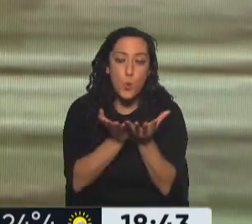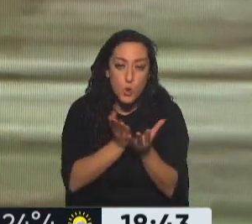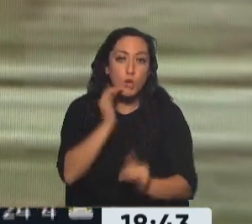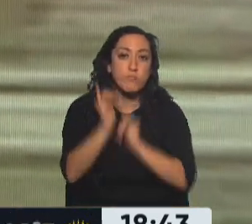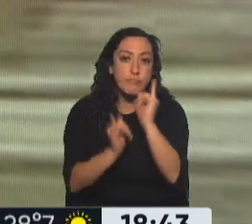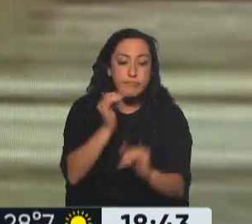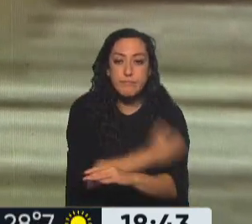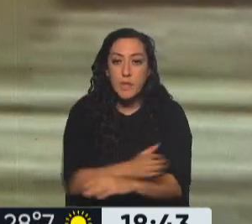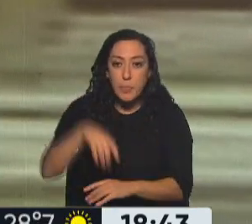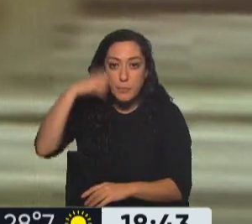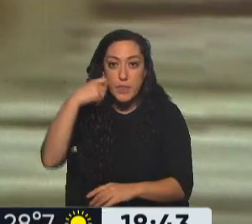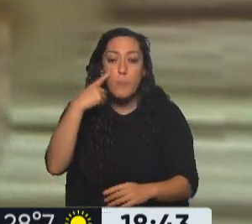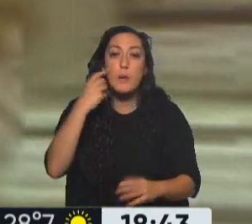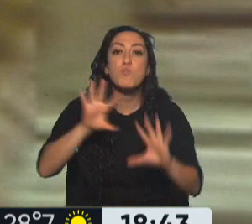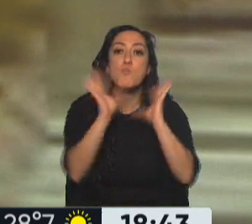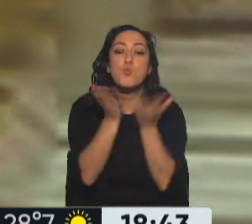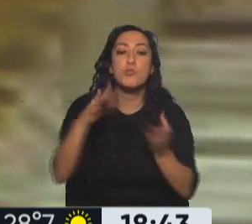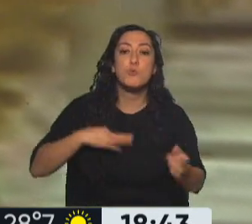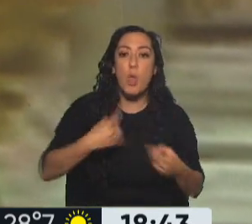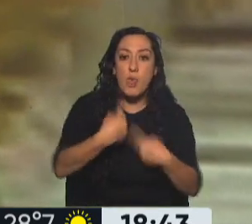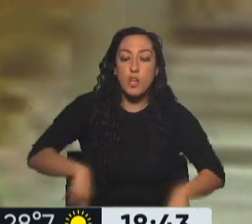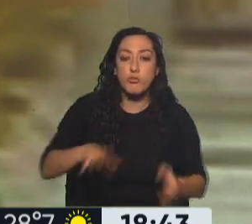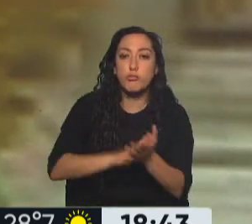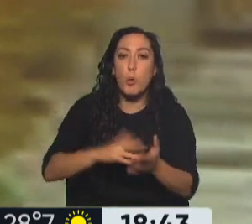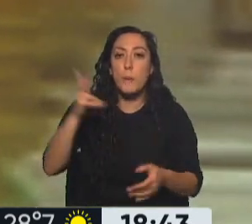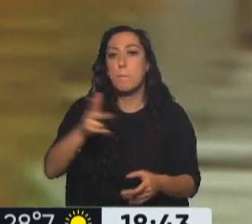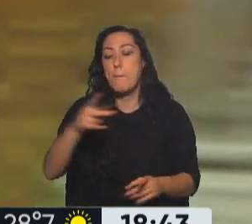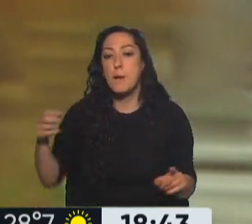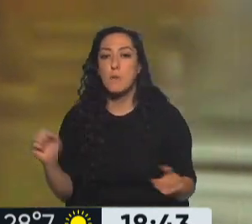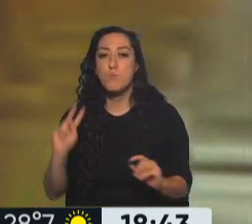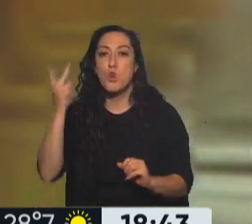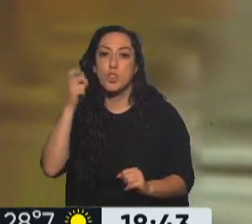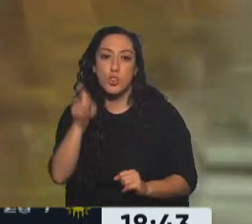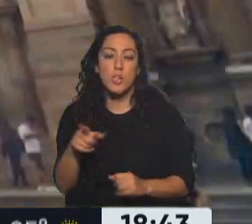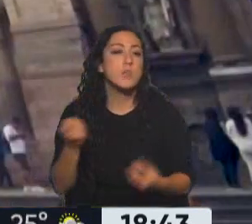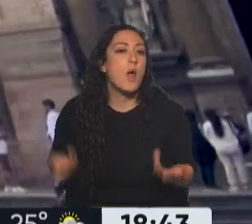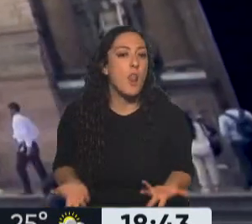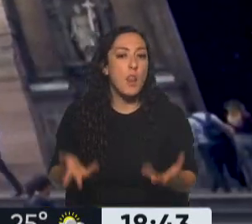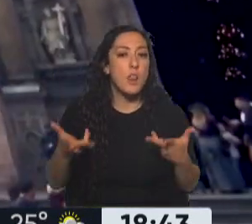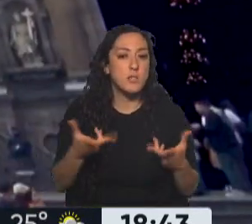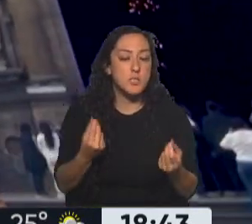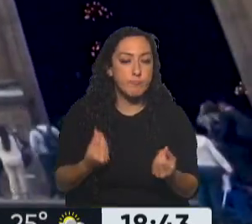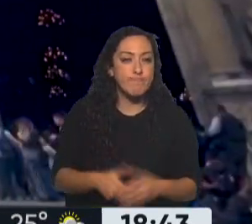los ciudadanos del planeta sobre el fallecimiento de Francisco? Dicen esto.